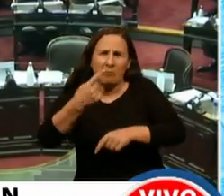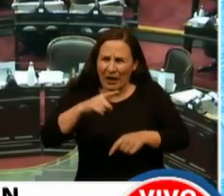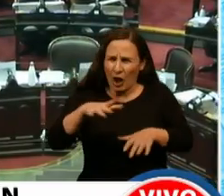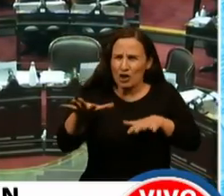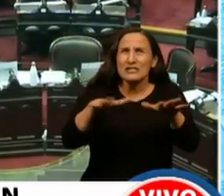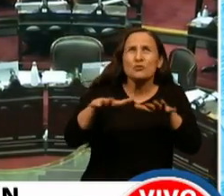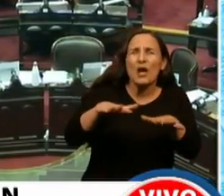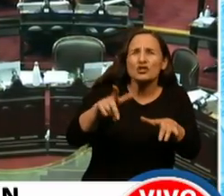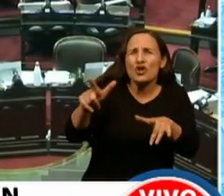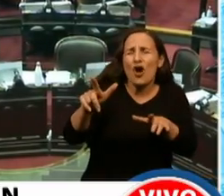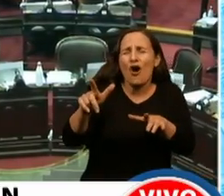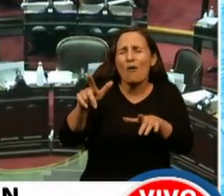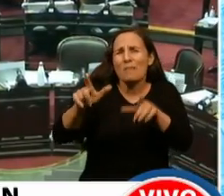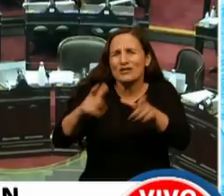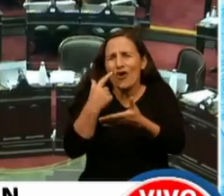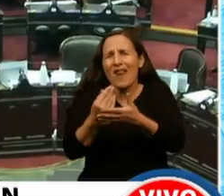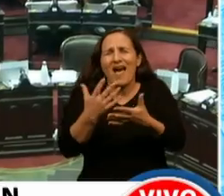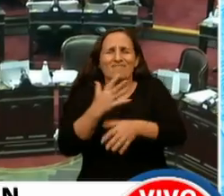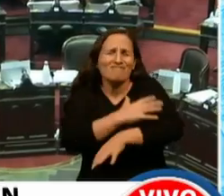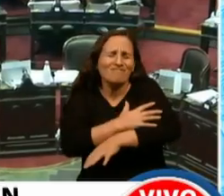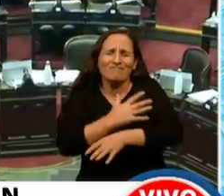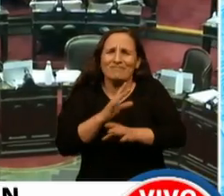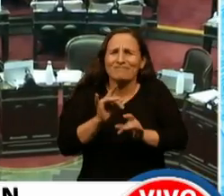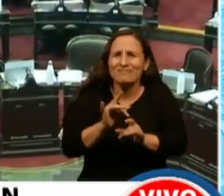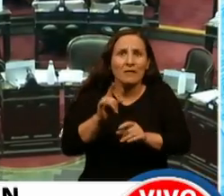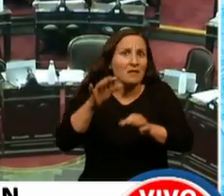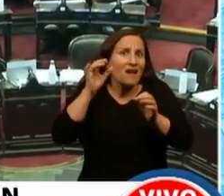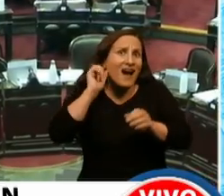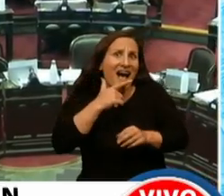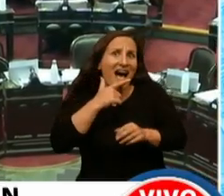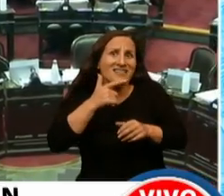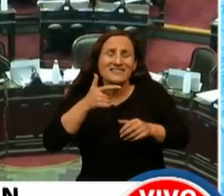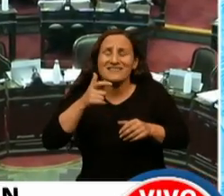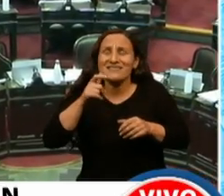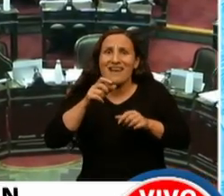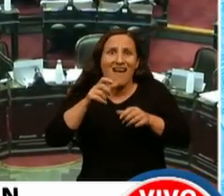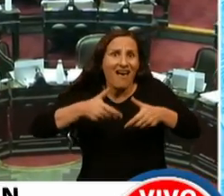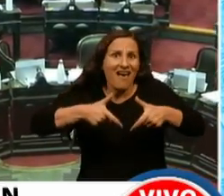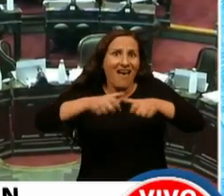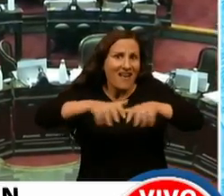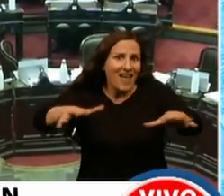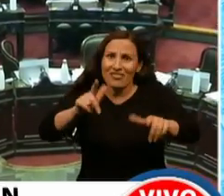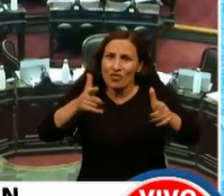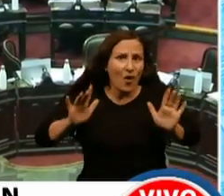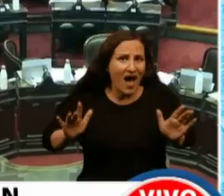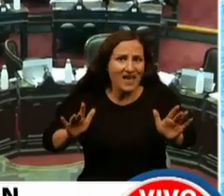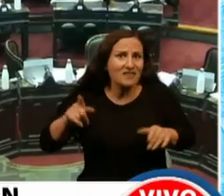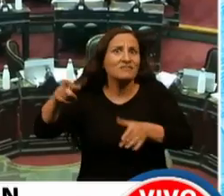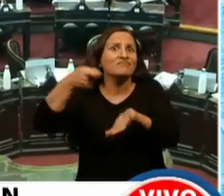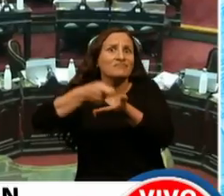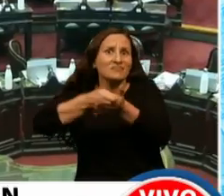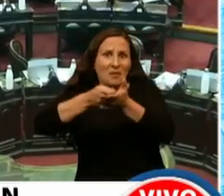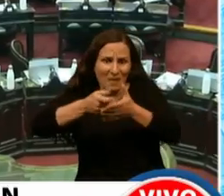situación de vulnerabilidad no cuenta con acceso a gas natural por red y por lo tanto va a pagar gas en garrafa